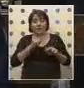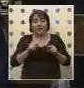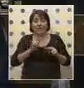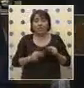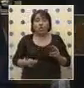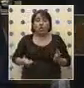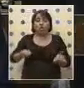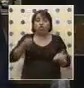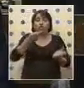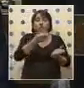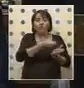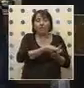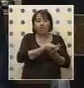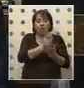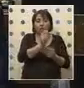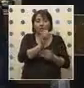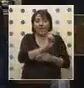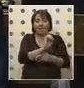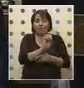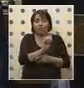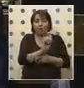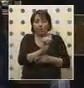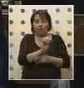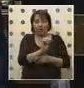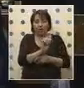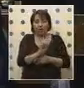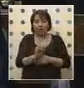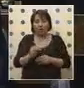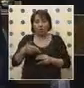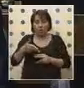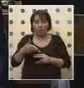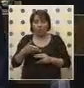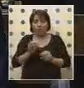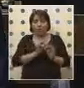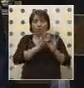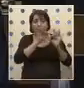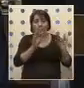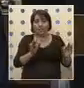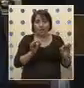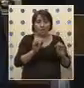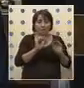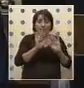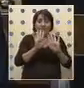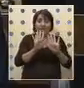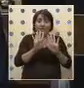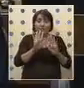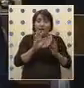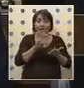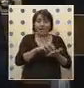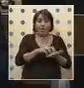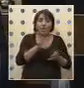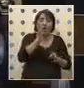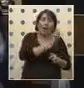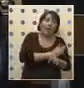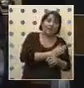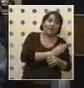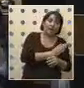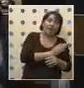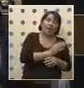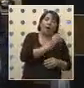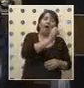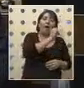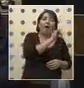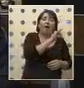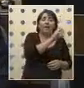un subsidio al transporte de combustible dentro de la región y desde la décima región hacia la región de Aysén. Precisamente para